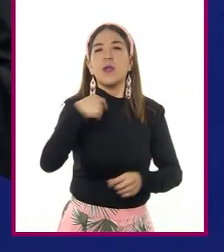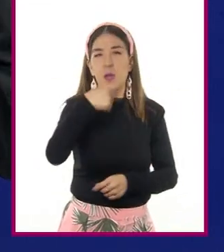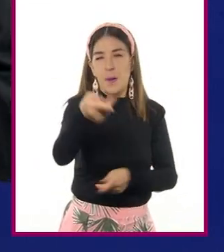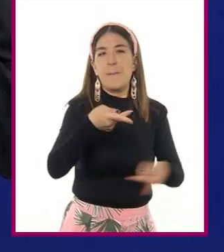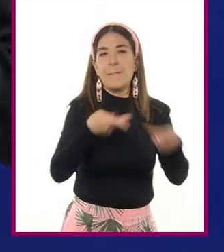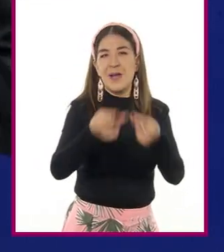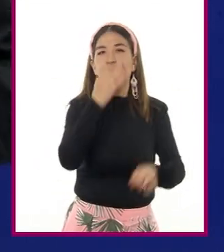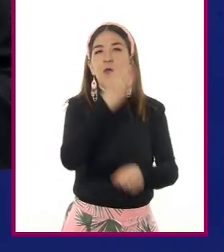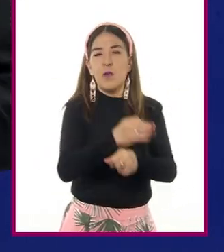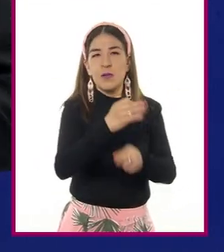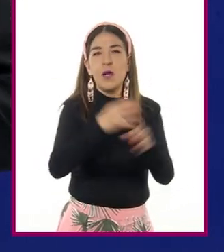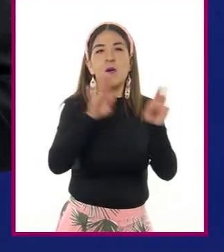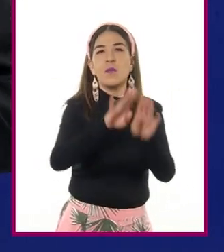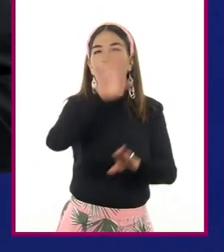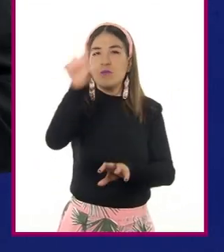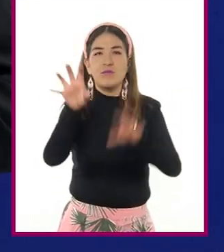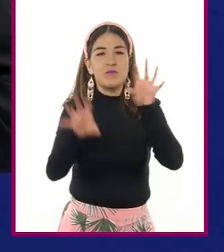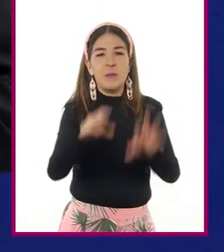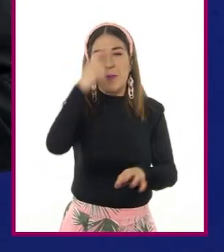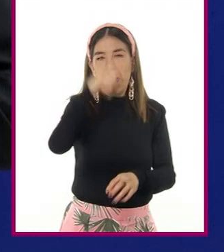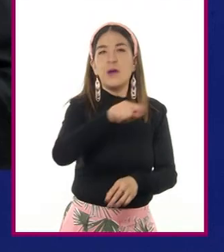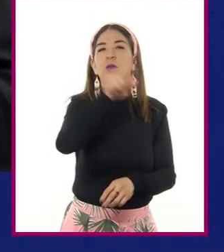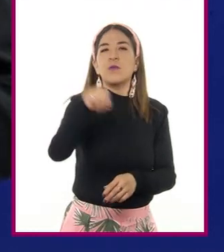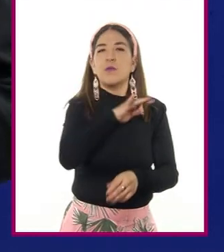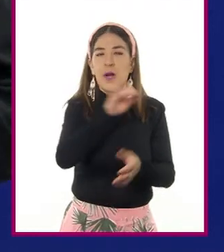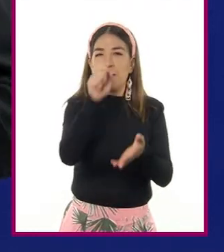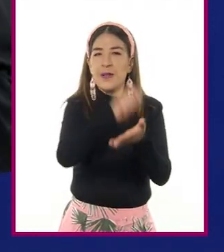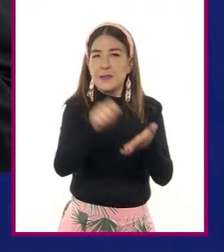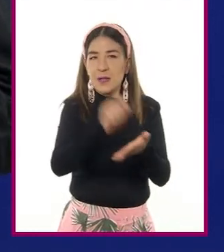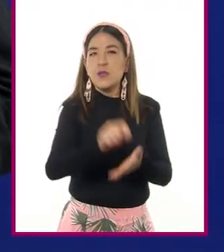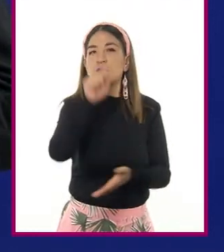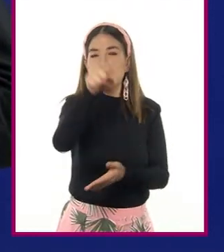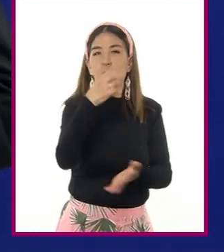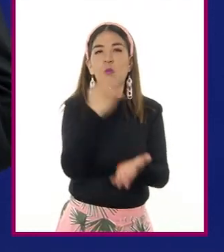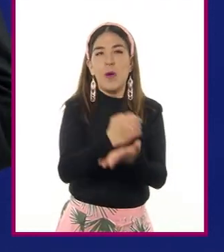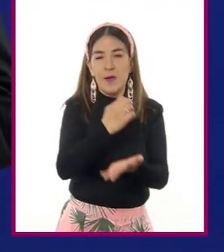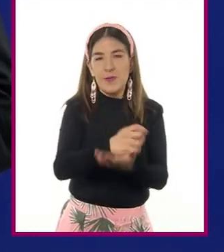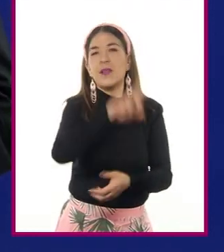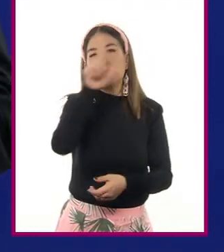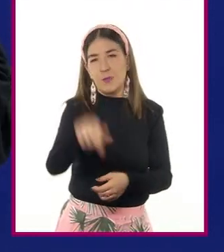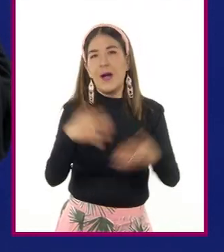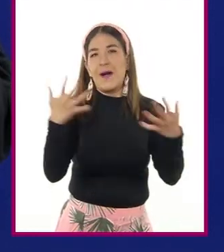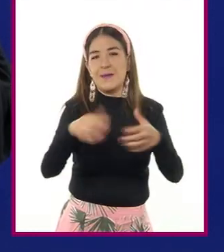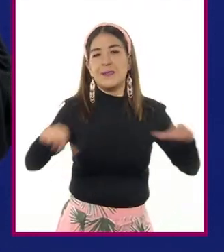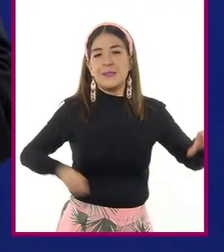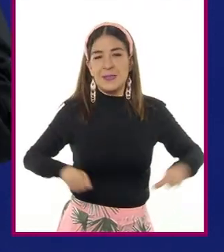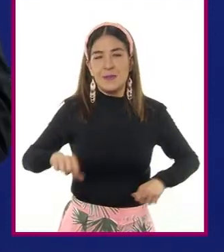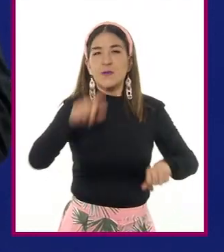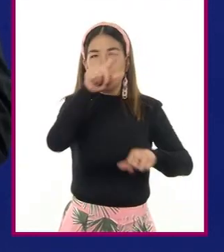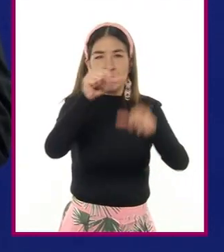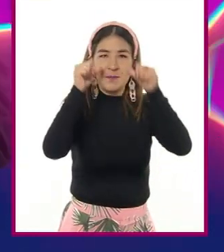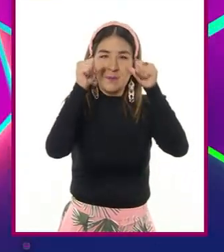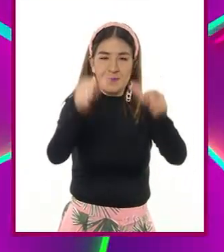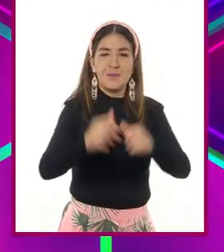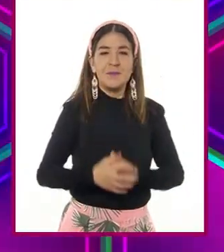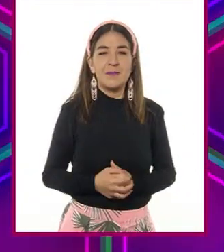preparé un esquema para que ustedes lo puedan anotar en sus libretas y lo lleven a la práctica. Pongan